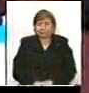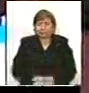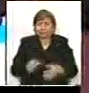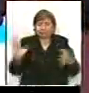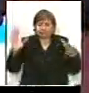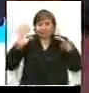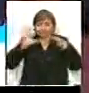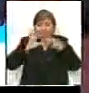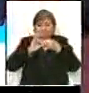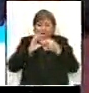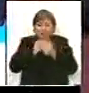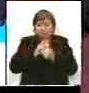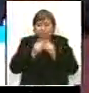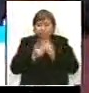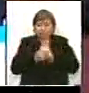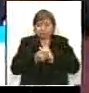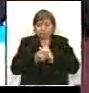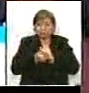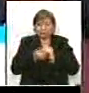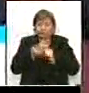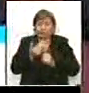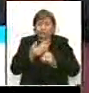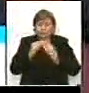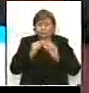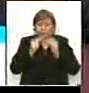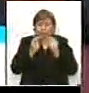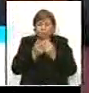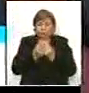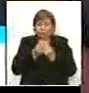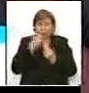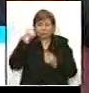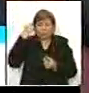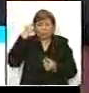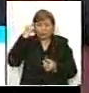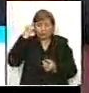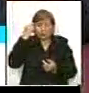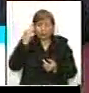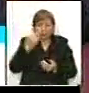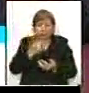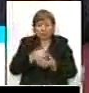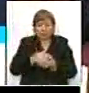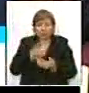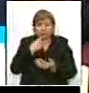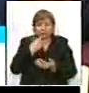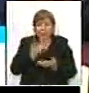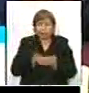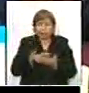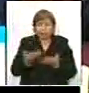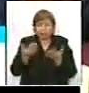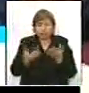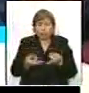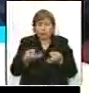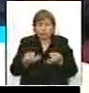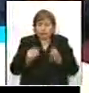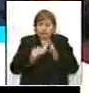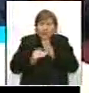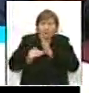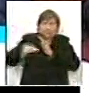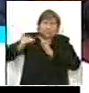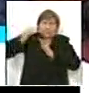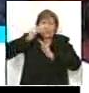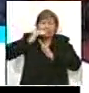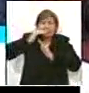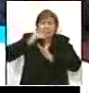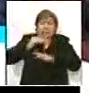aliados pueden transformarse en partido político. Me parece que es la mitad de los movimientos regionales, o sea que es una valla bien alta. De repente